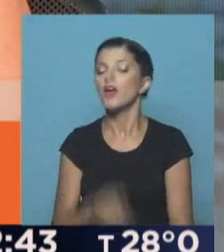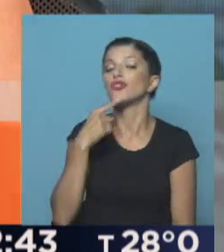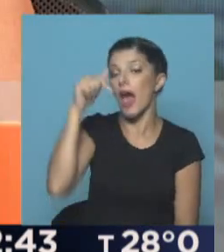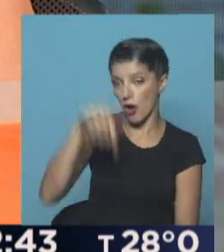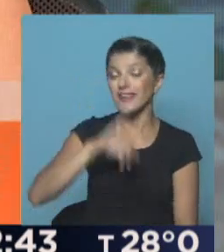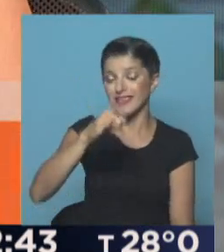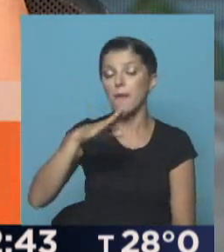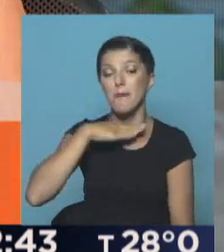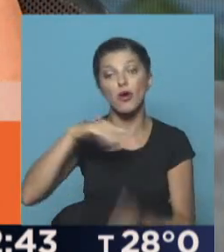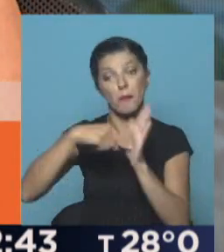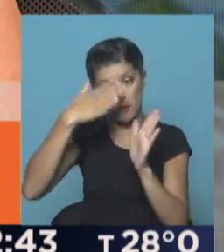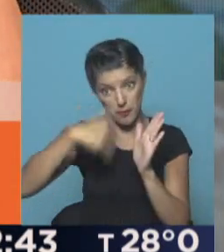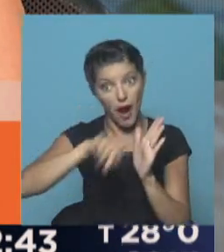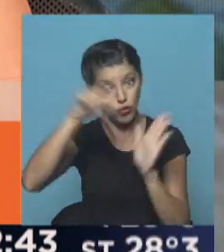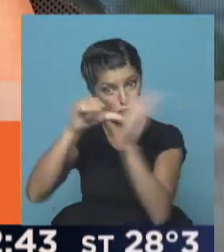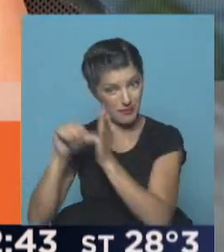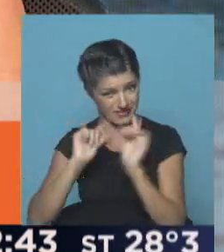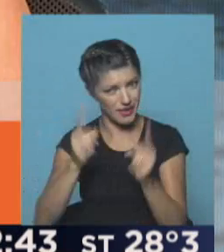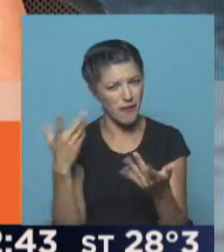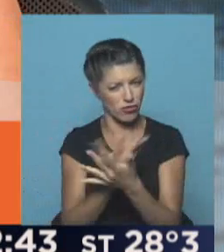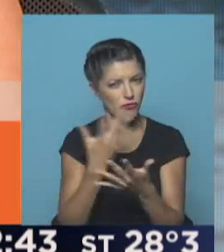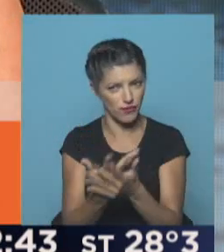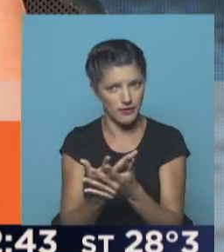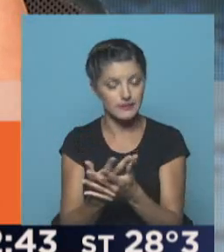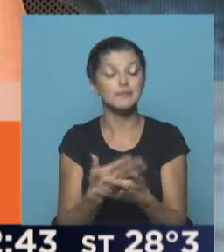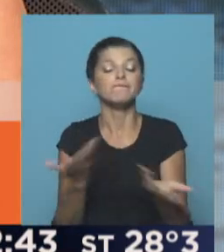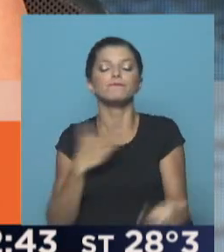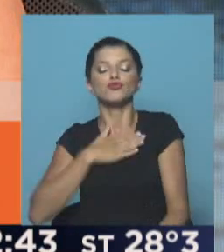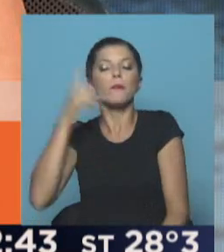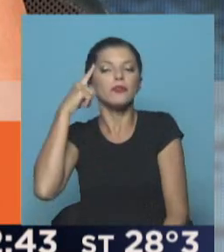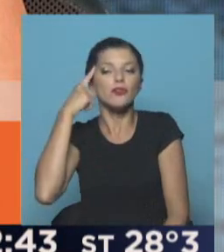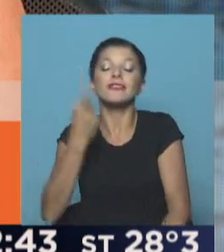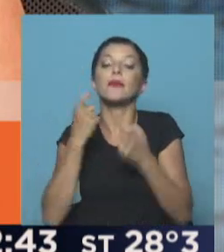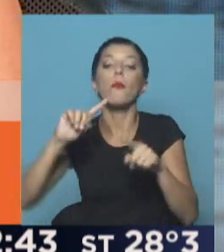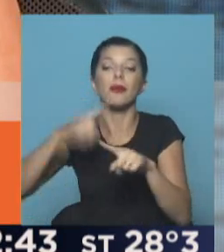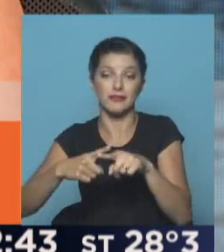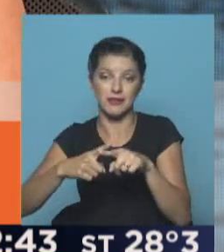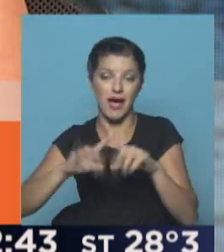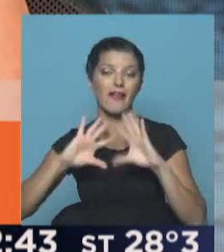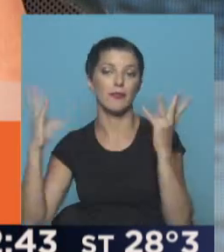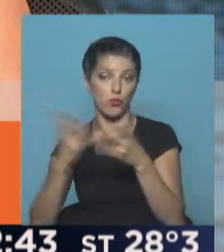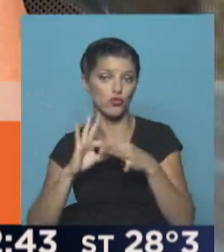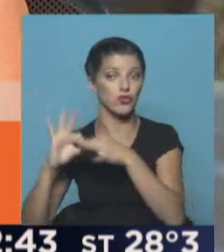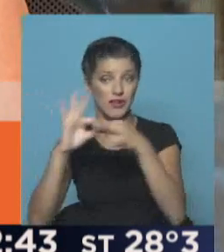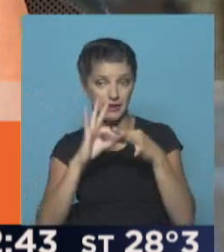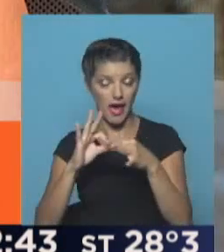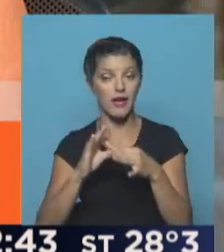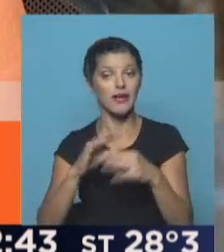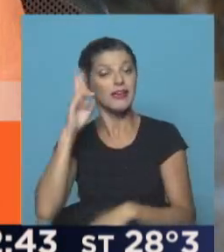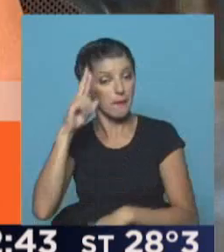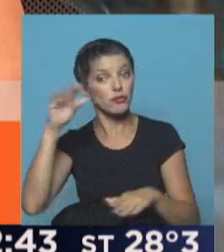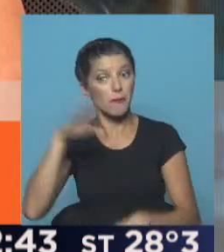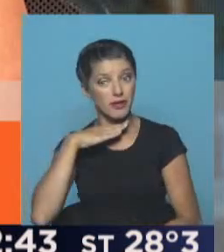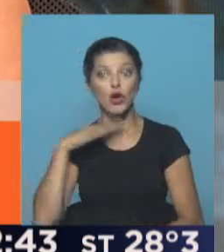ahora. Yo lo que sí creo es que debería de haber una política global de solidaridad, no solo con México, sino entre todos los países que